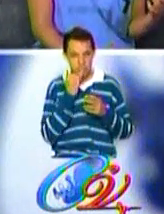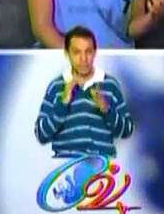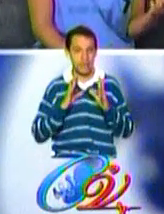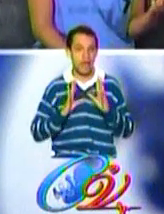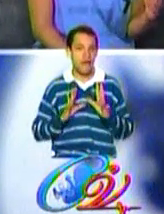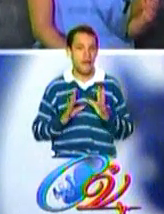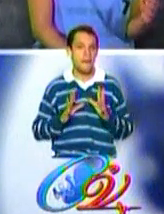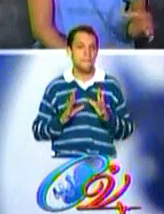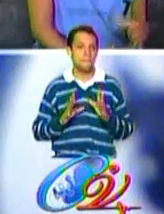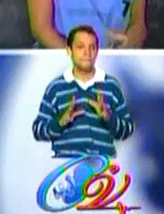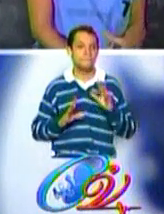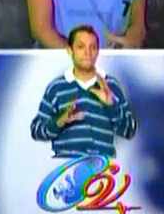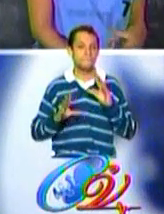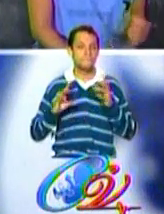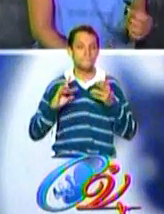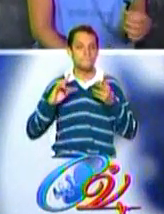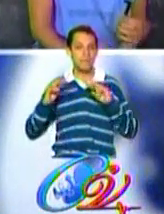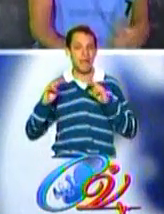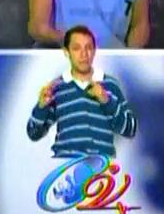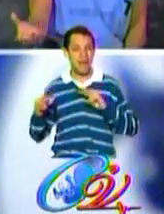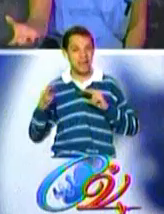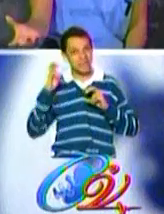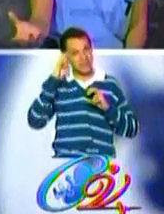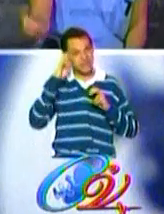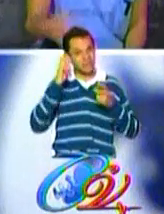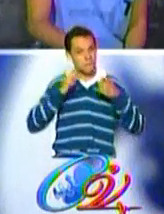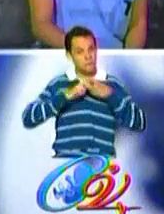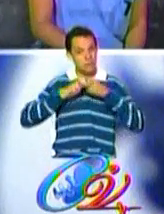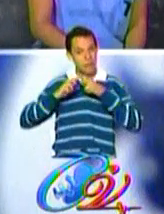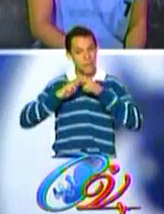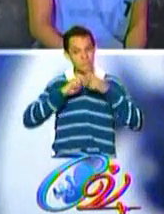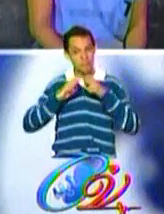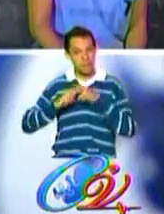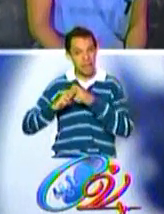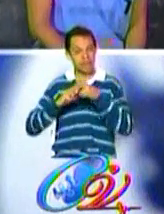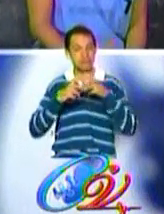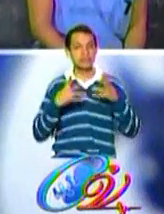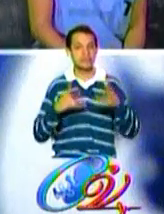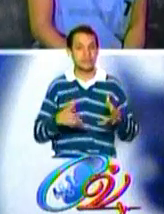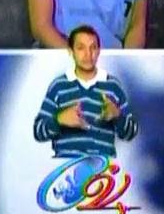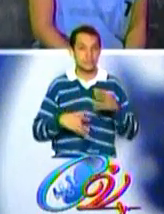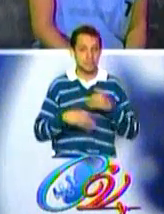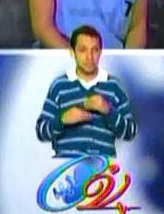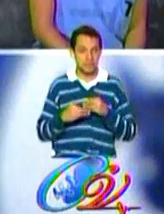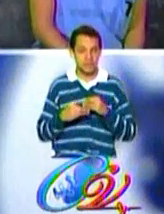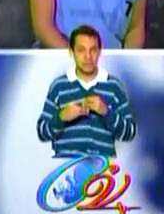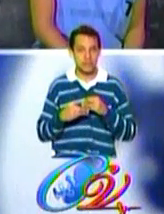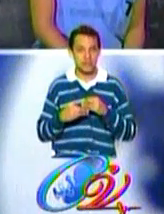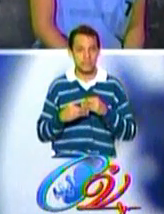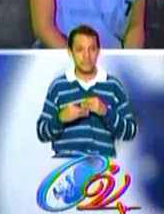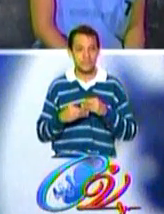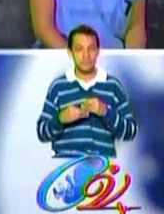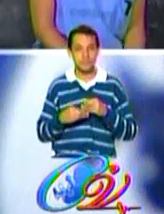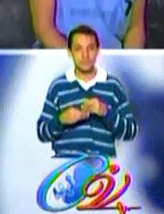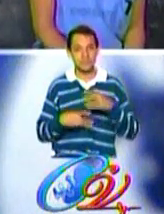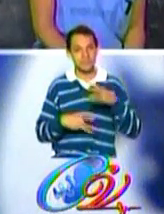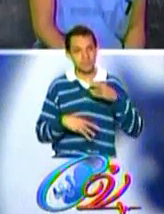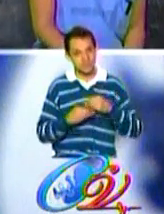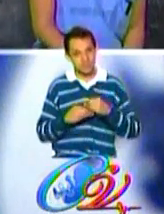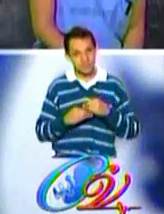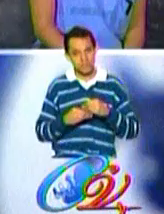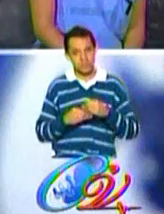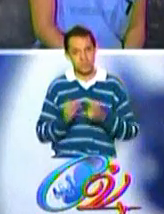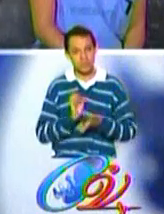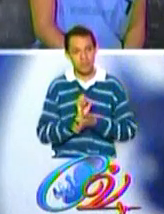análisis de neurotransmisores que son también generados por químicos y por